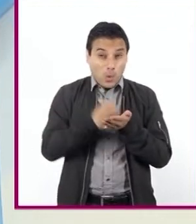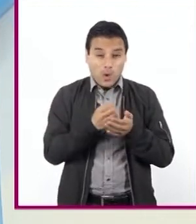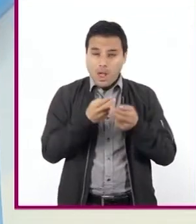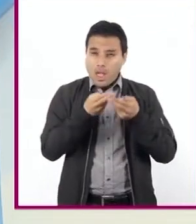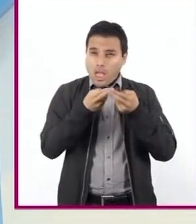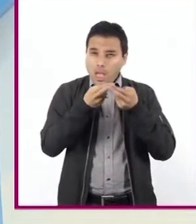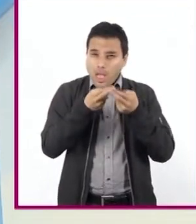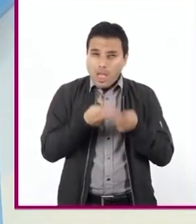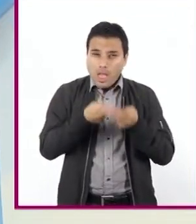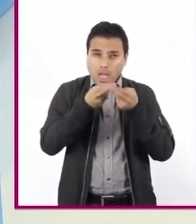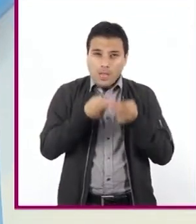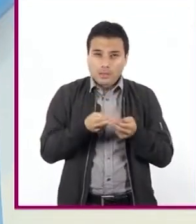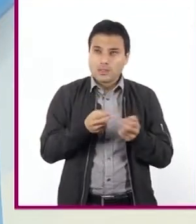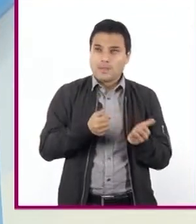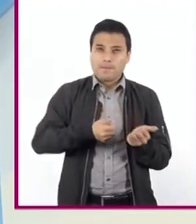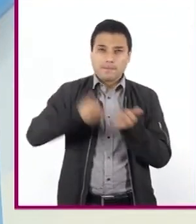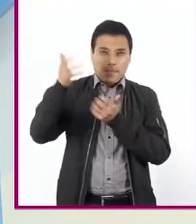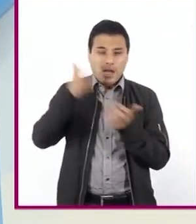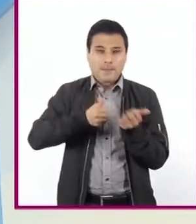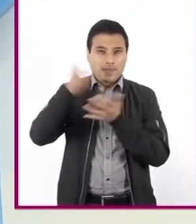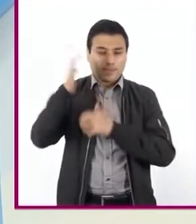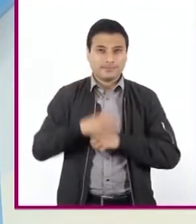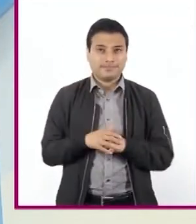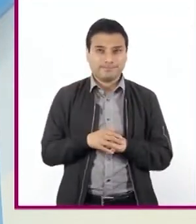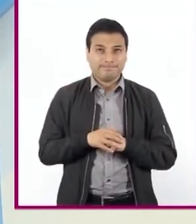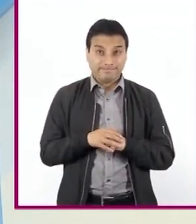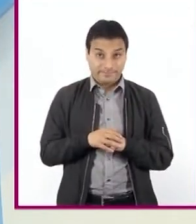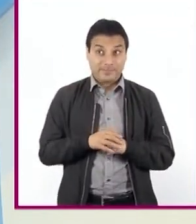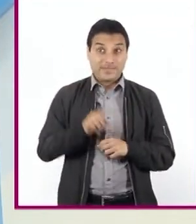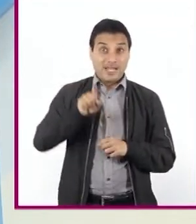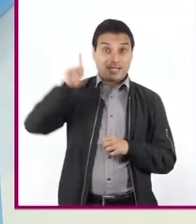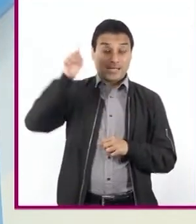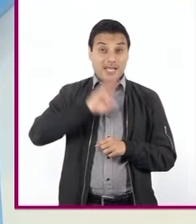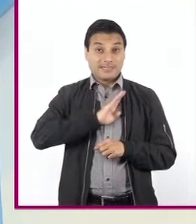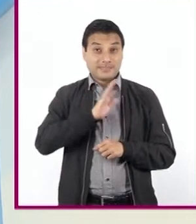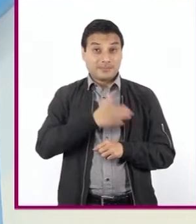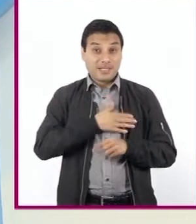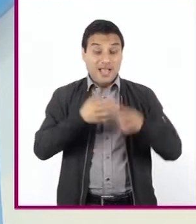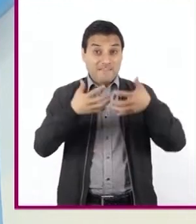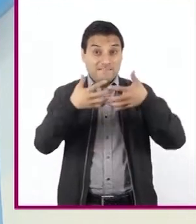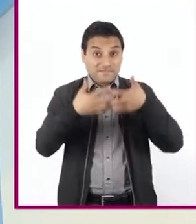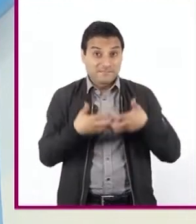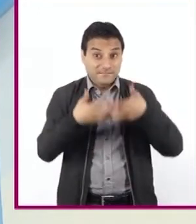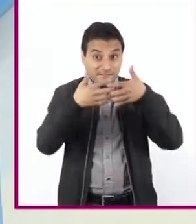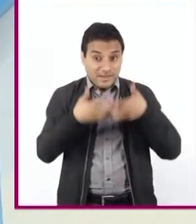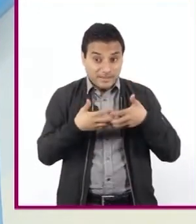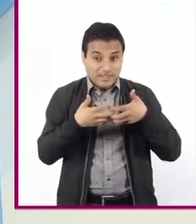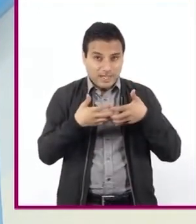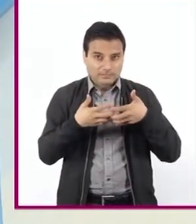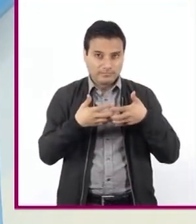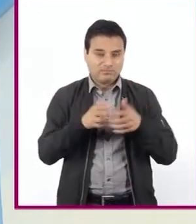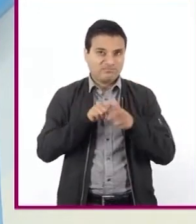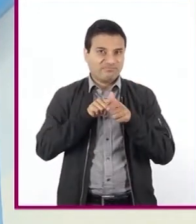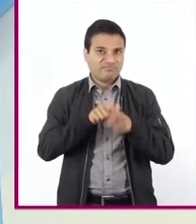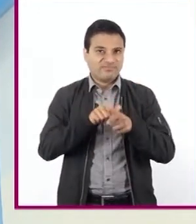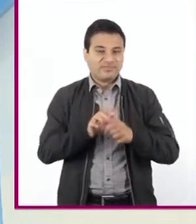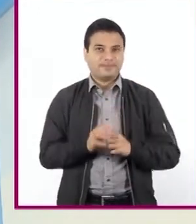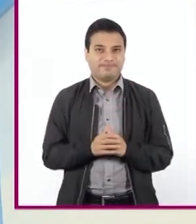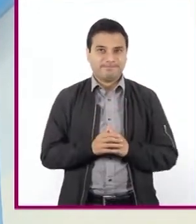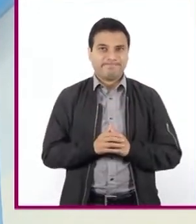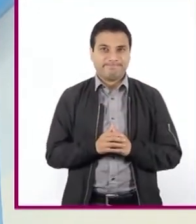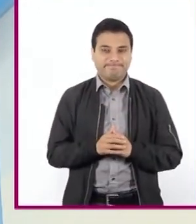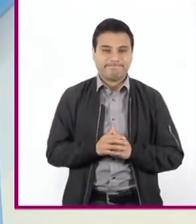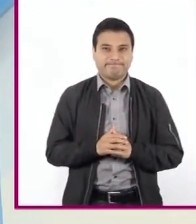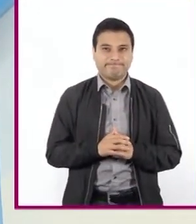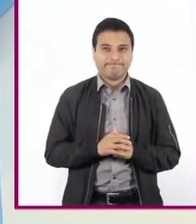Indias disminuían los productos de las fábricas españolas, se hacían de uso indispensable las manufacturas